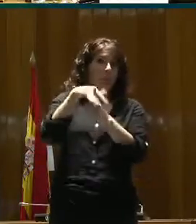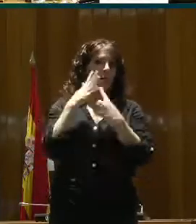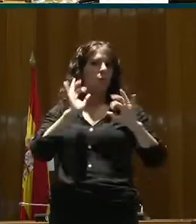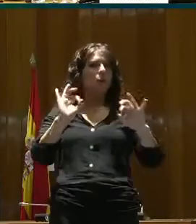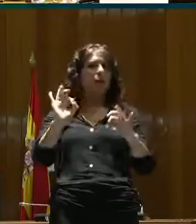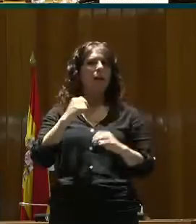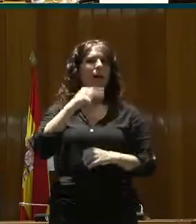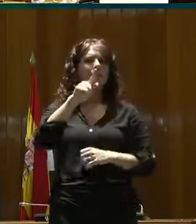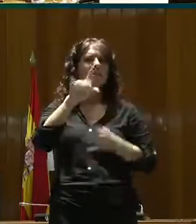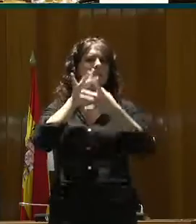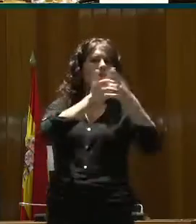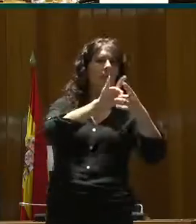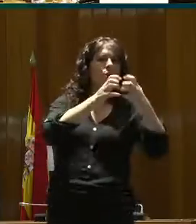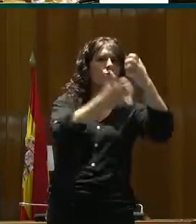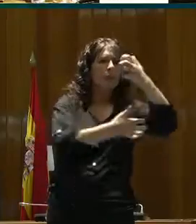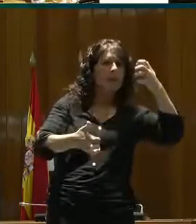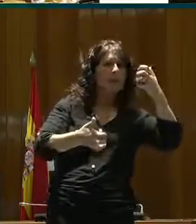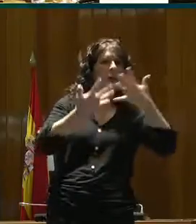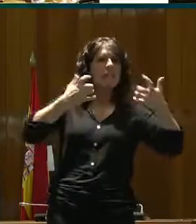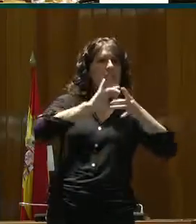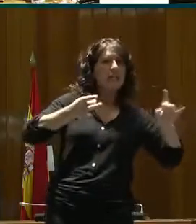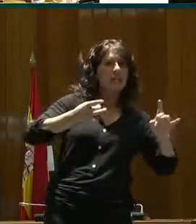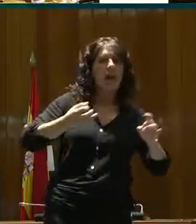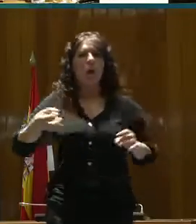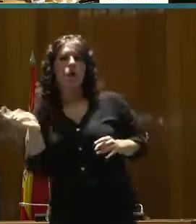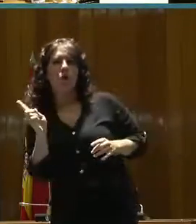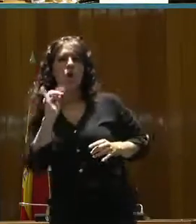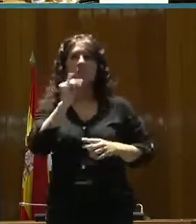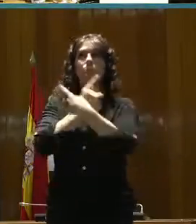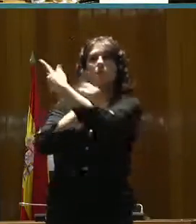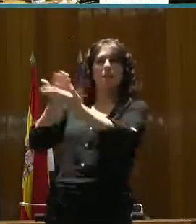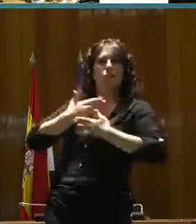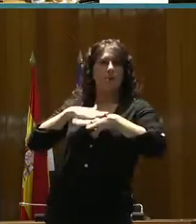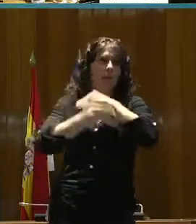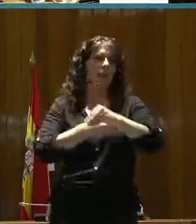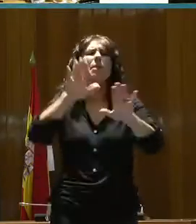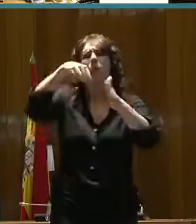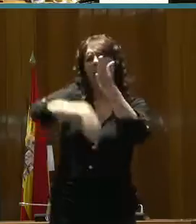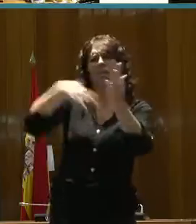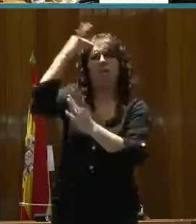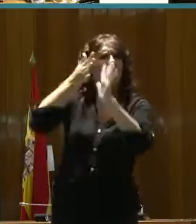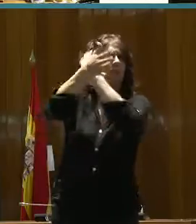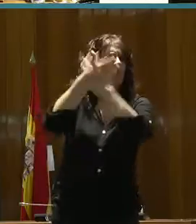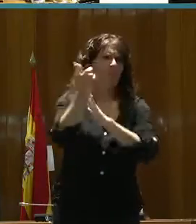de subordinación sintáctica o no. Y evidentemente no voy a entrar en los detalles.